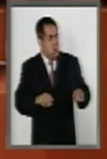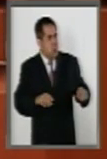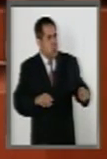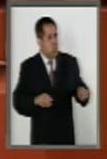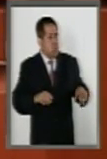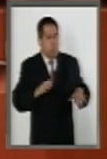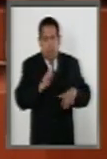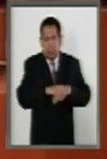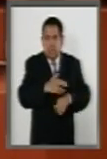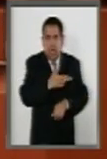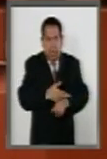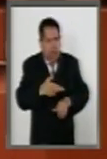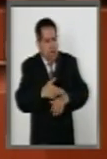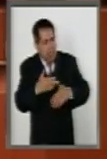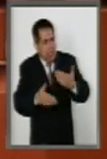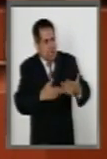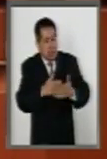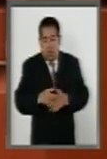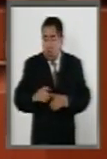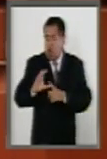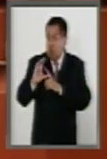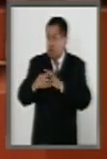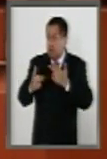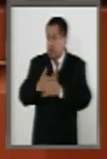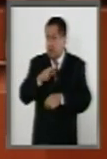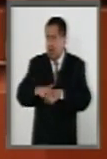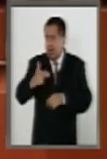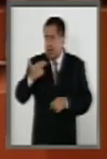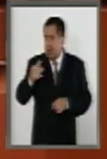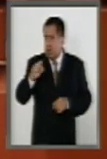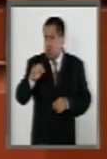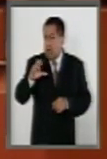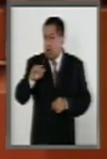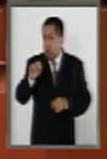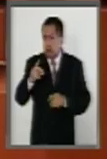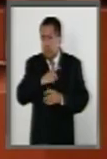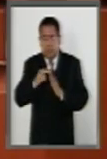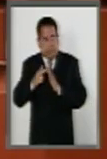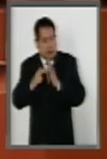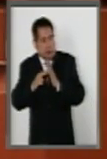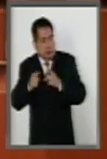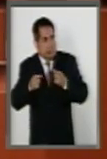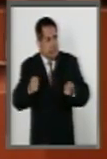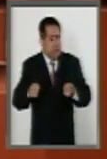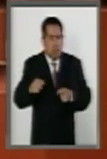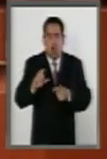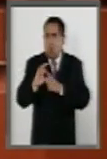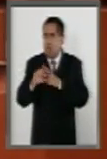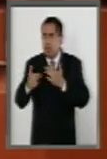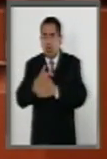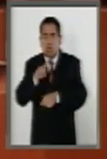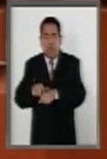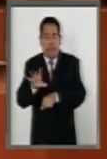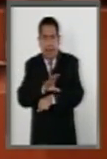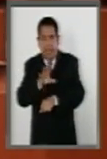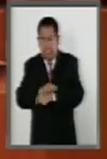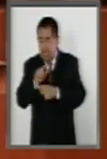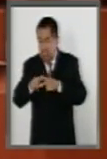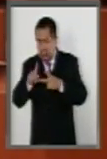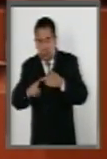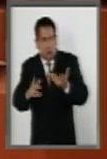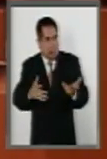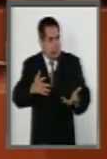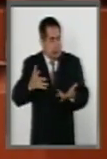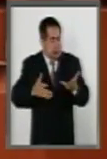tareas reguladoras de la Comisión Nacional de Hidrocarburos y de la Comisión Reguladora de Energía y de esta agencia, y